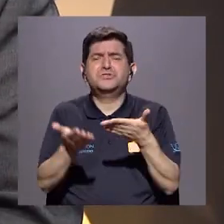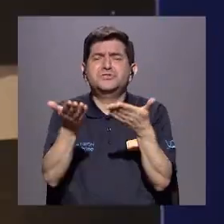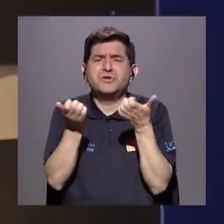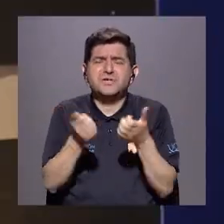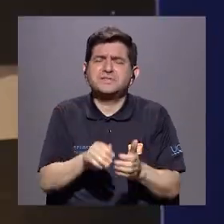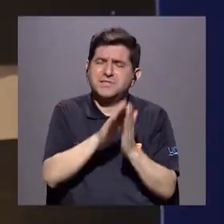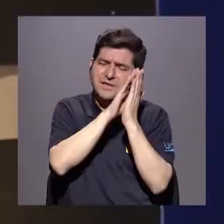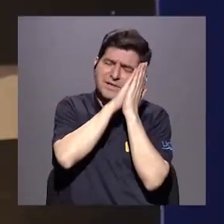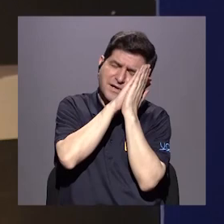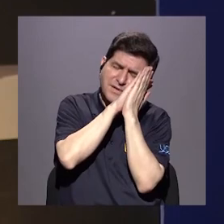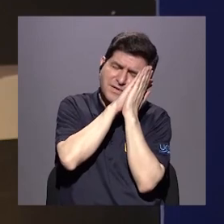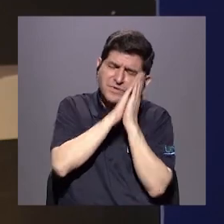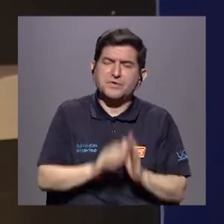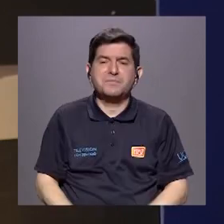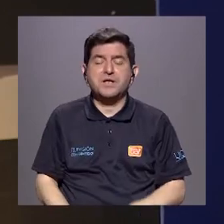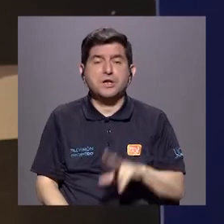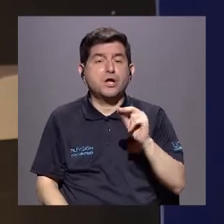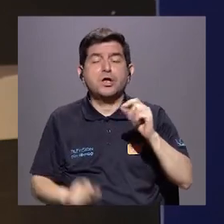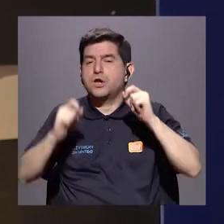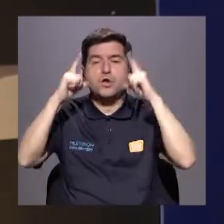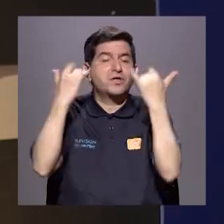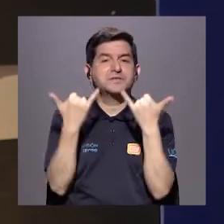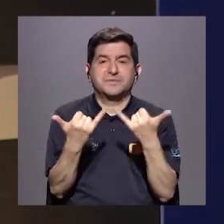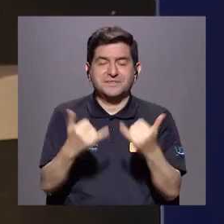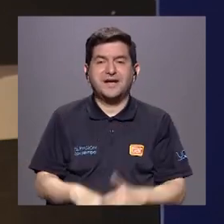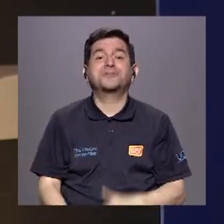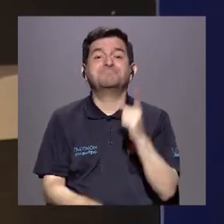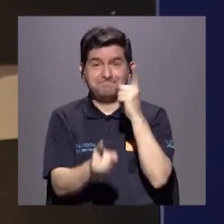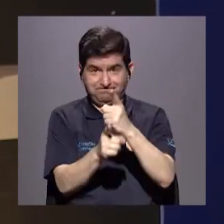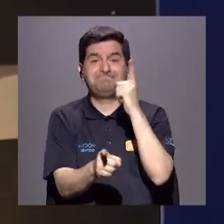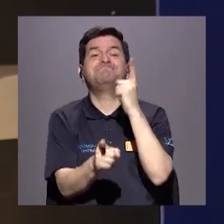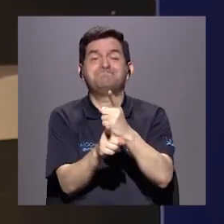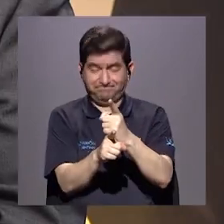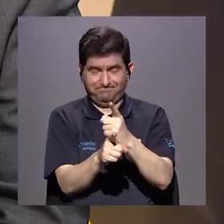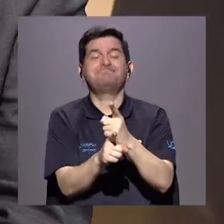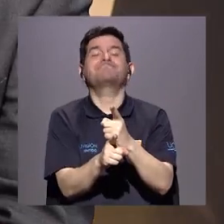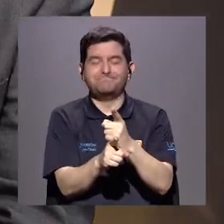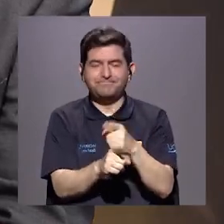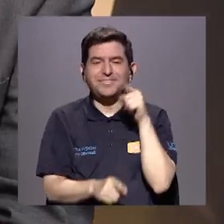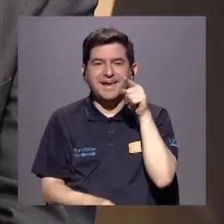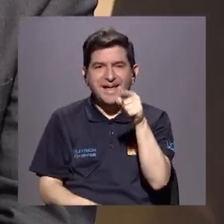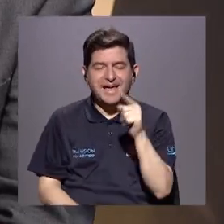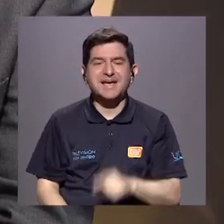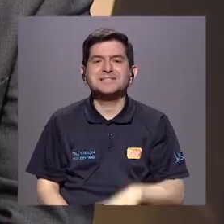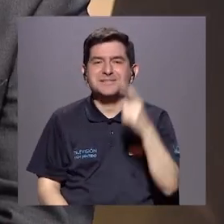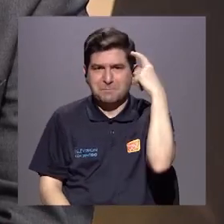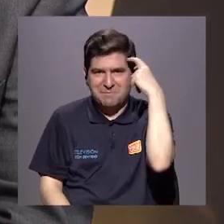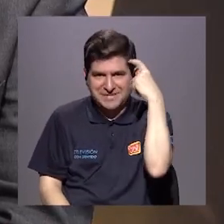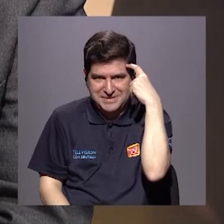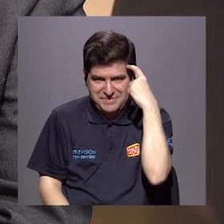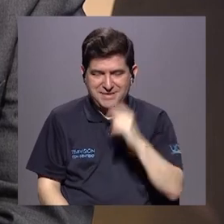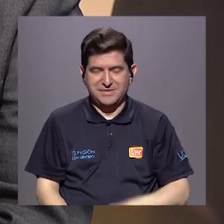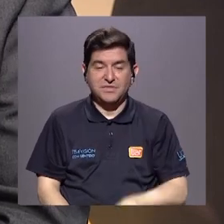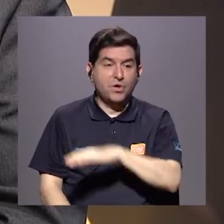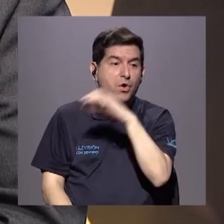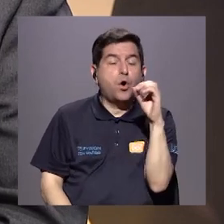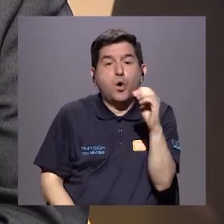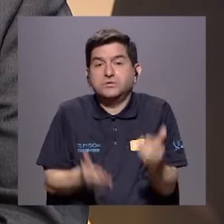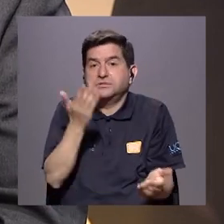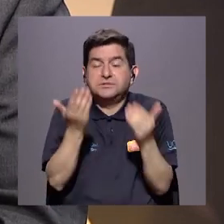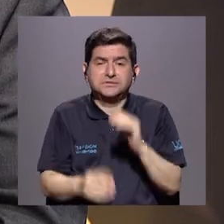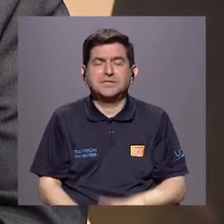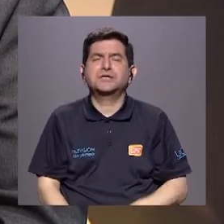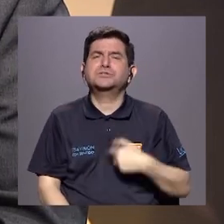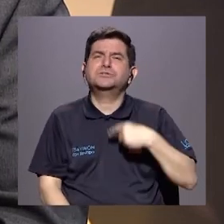quisiera dormirme acostarme dormirme y no despertar y no despertar más efectivamente eso es eso es una un pensamiento o puede ser que